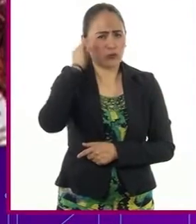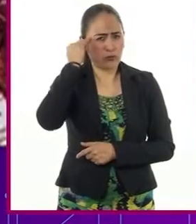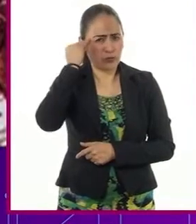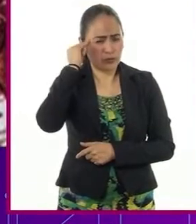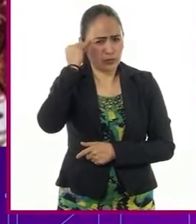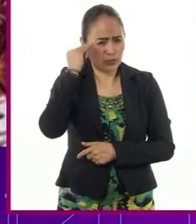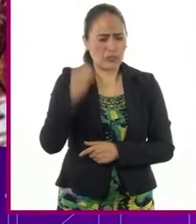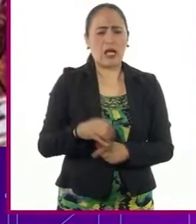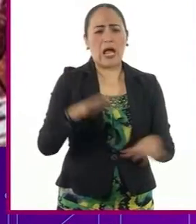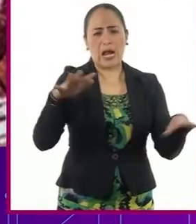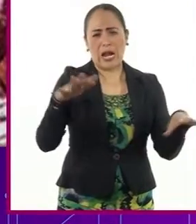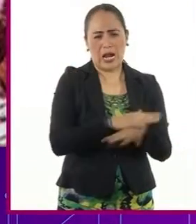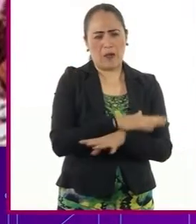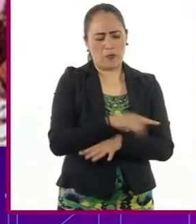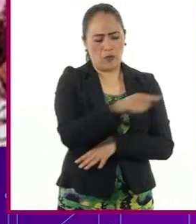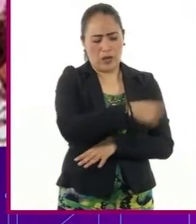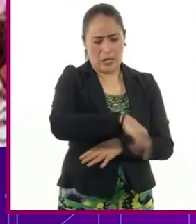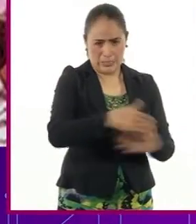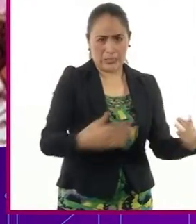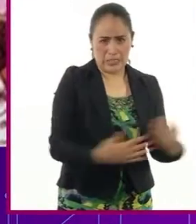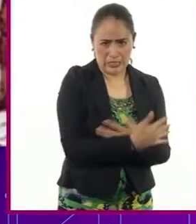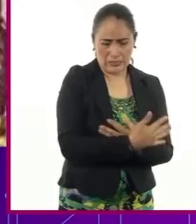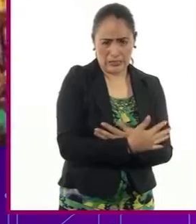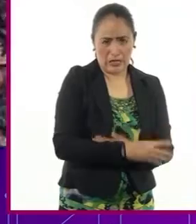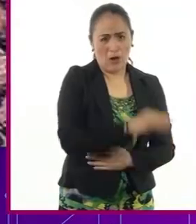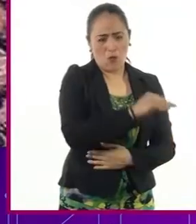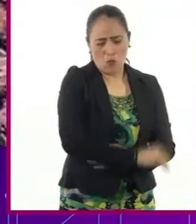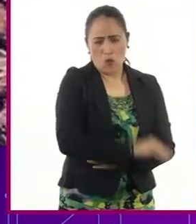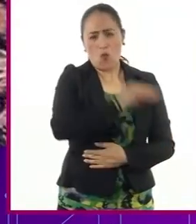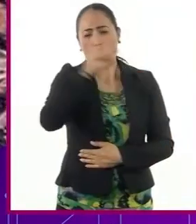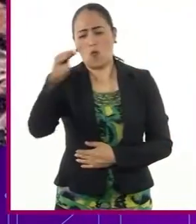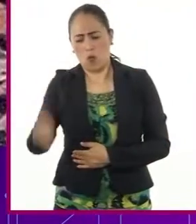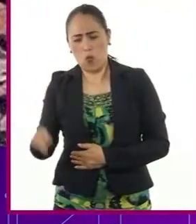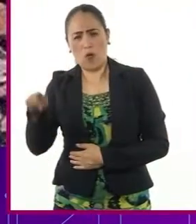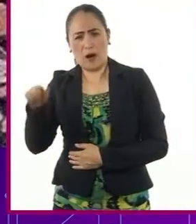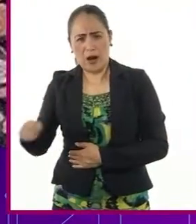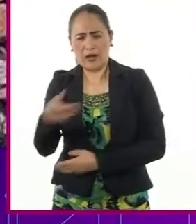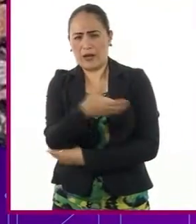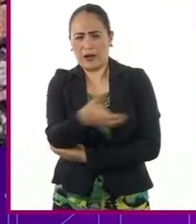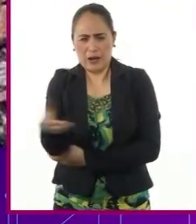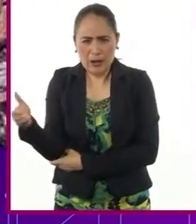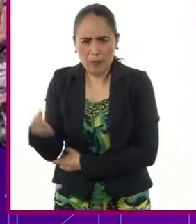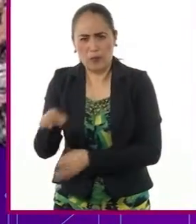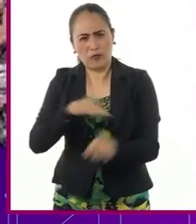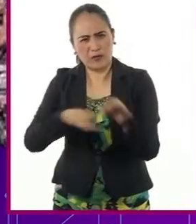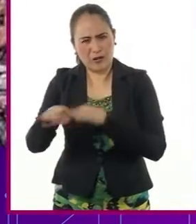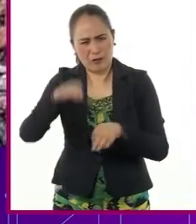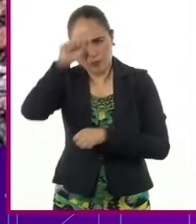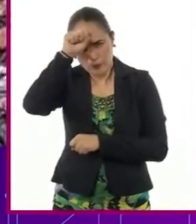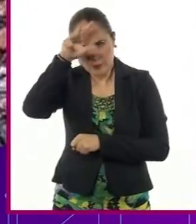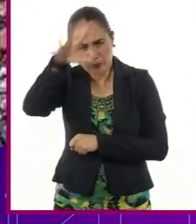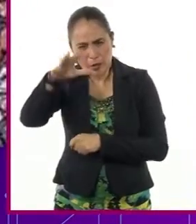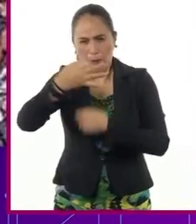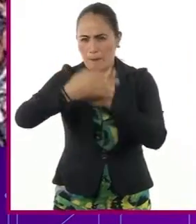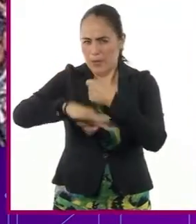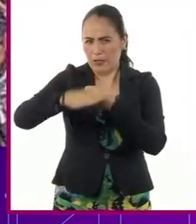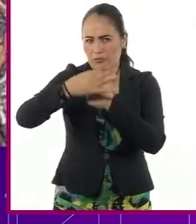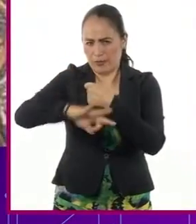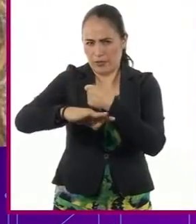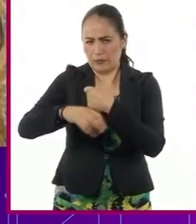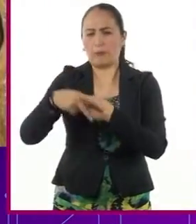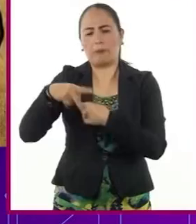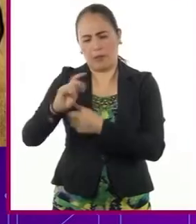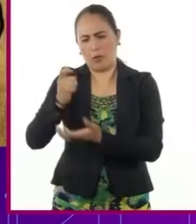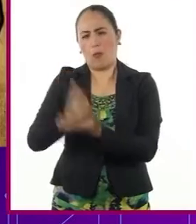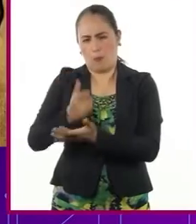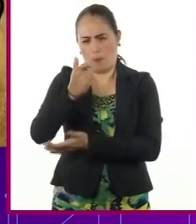sus poblaciones de origen para trabajar temporalmente en la agricultura y en la minería a cambio de un pago.